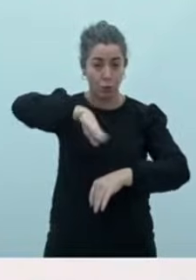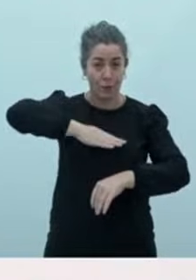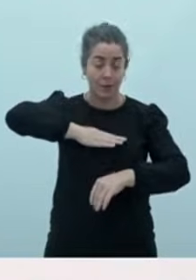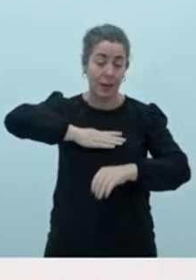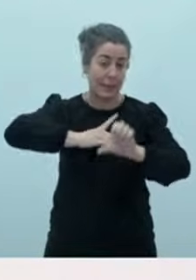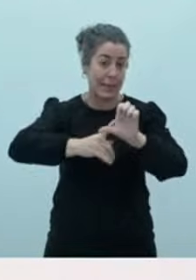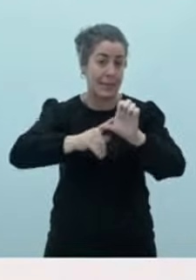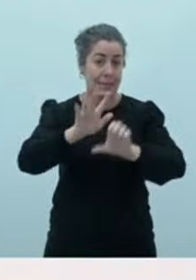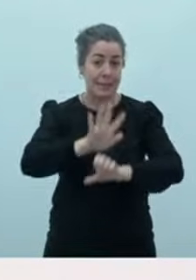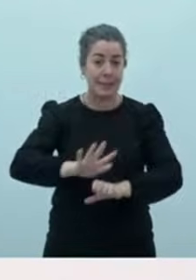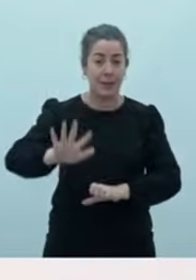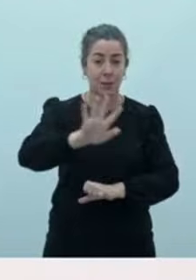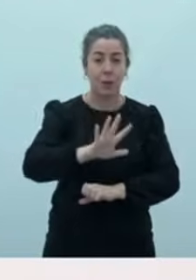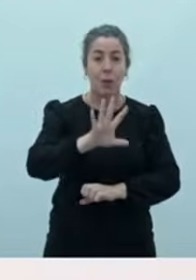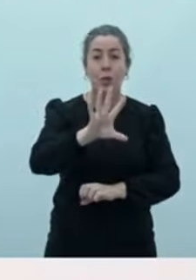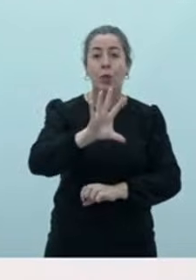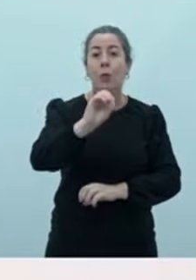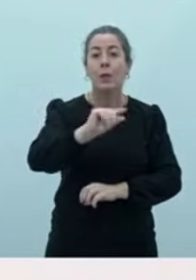Extremadura, de un